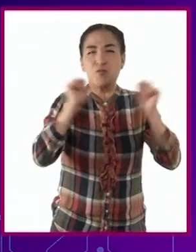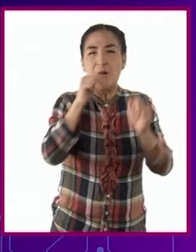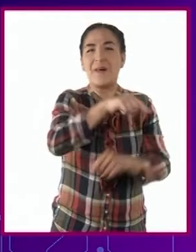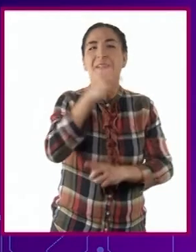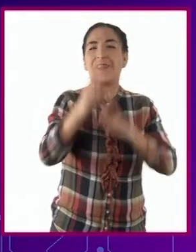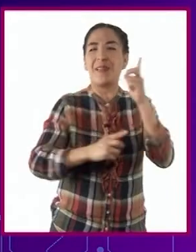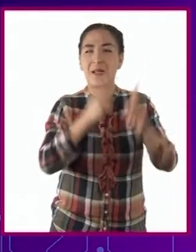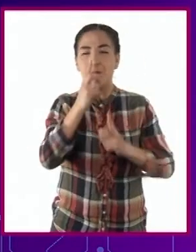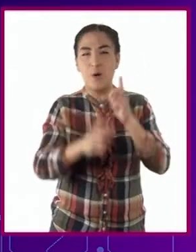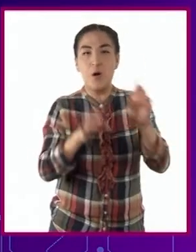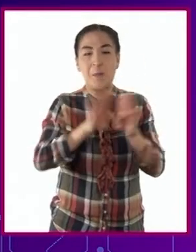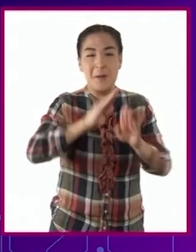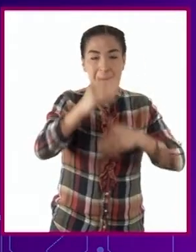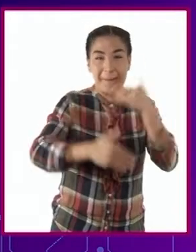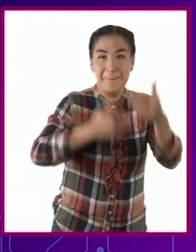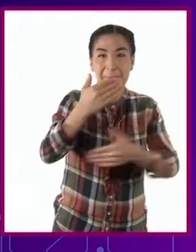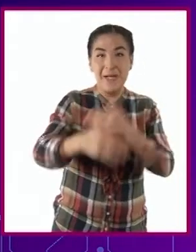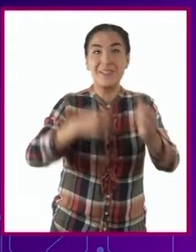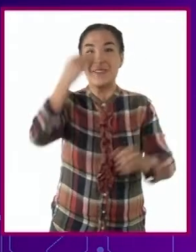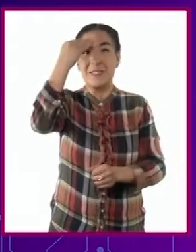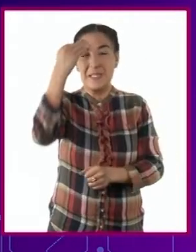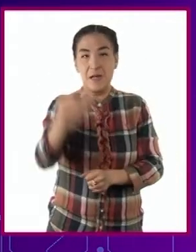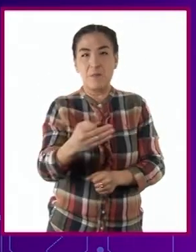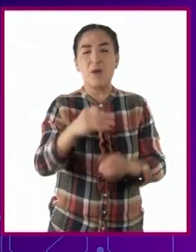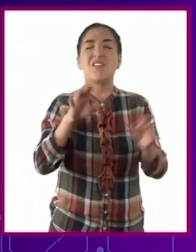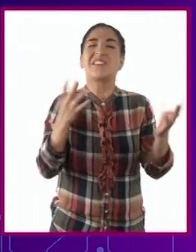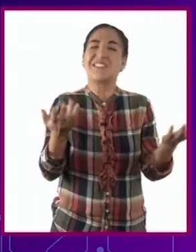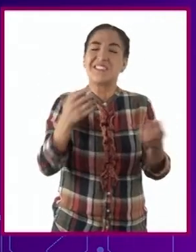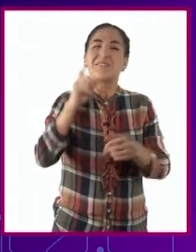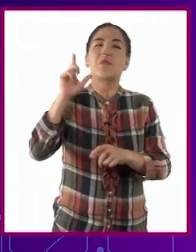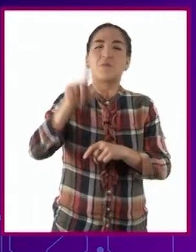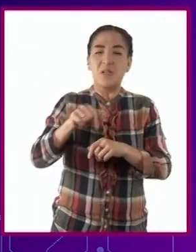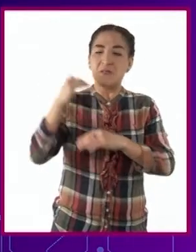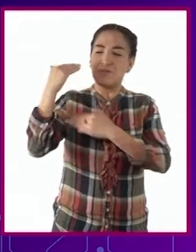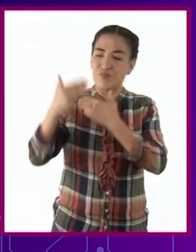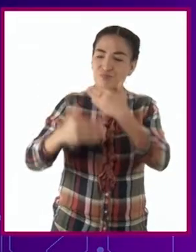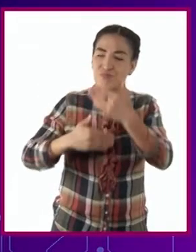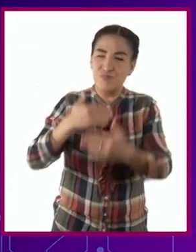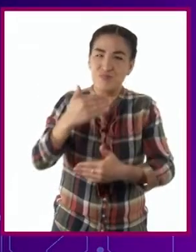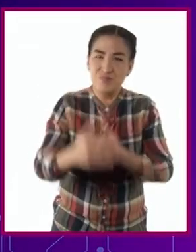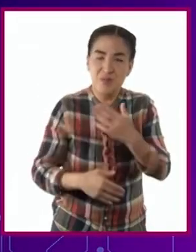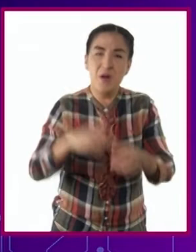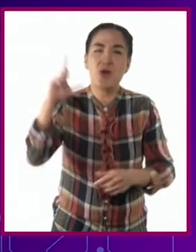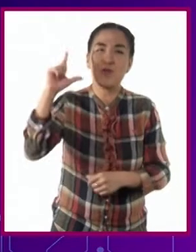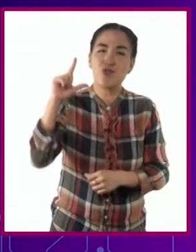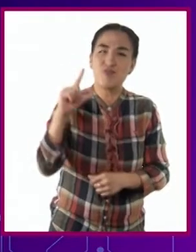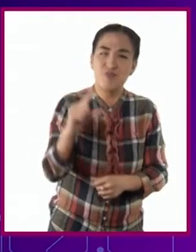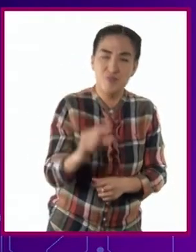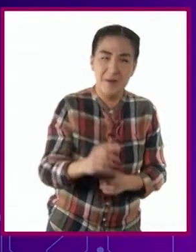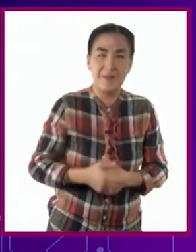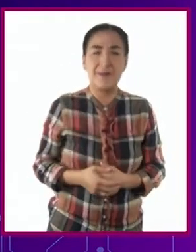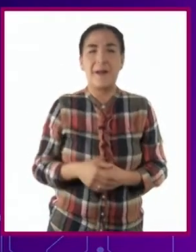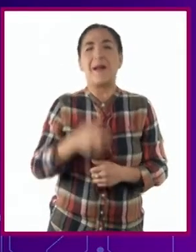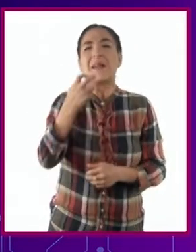que conforme avanzó el tiempo, fue perdiendo velocidad, ya que aumentaron sus tiempos. Otra observación es que durante su